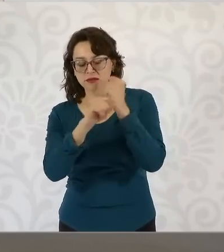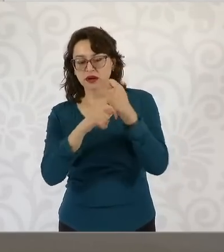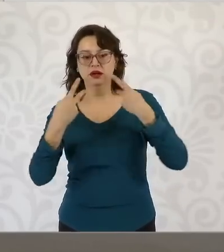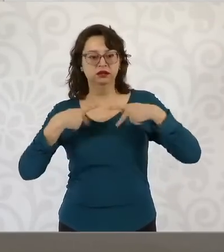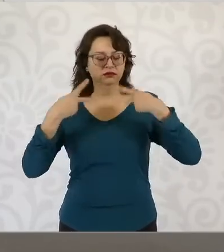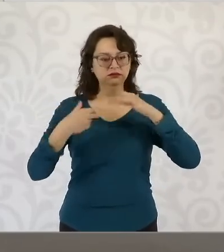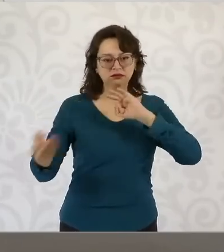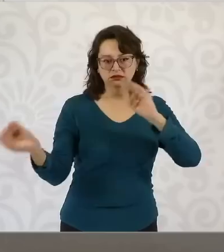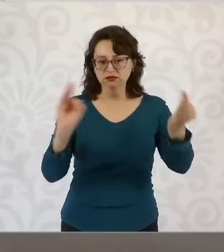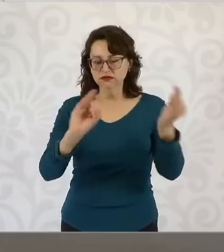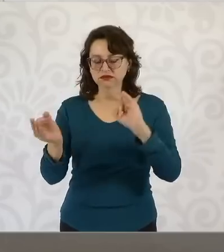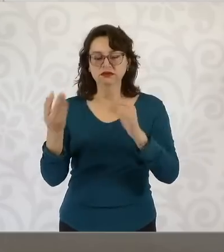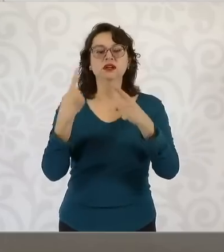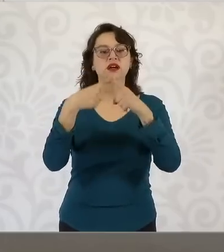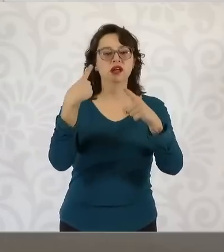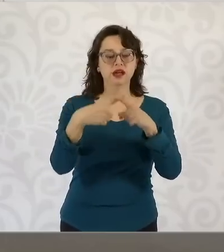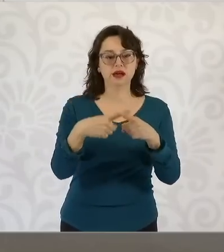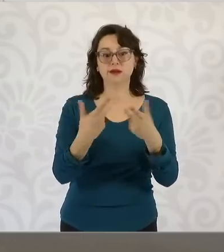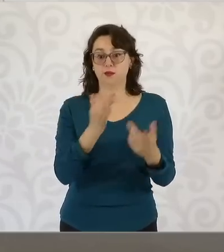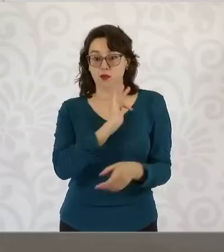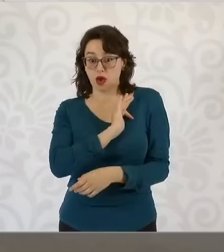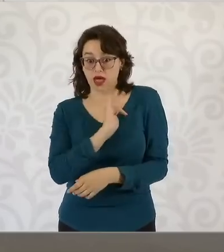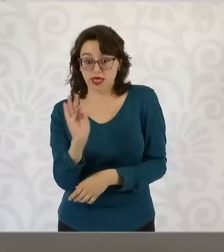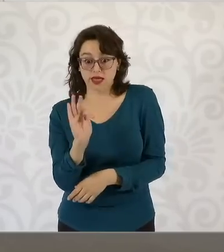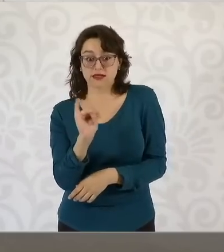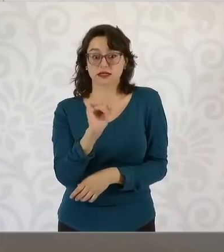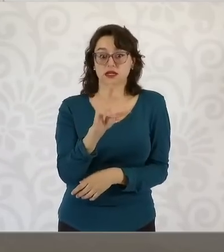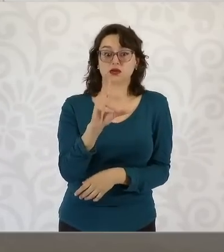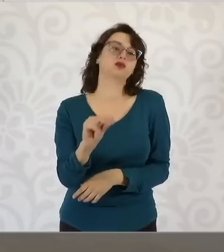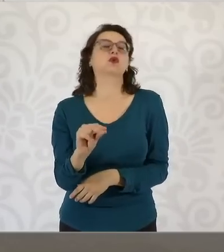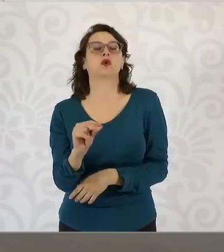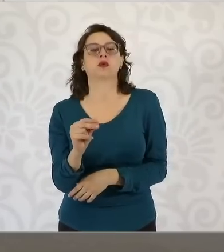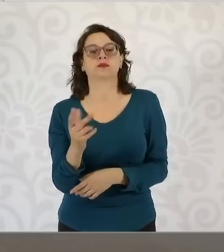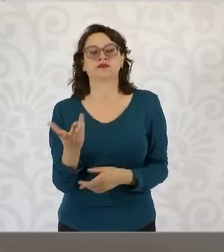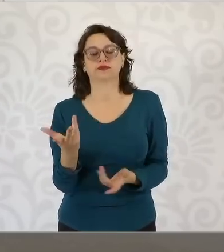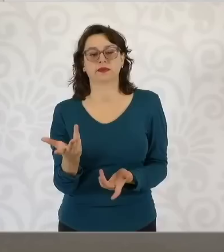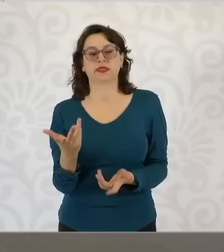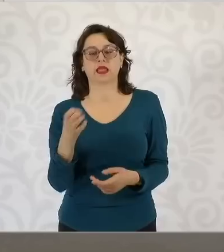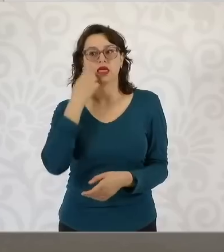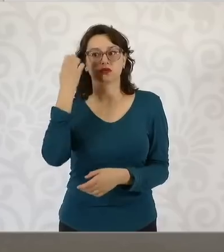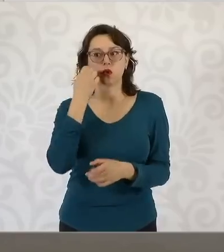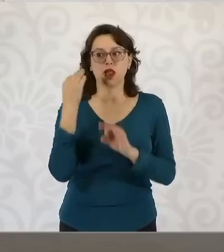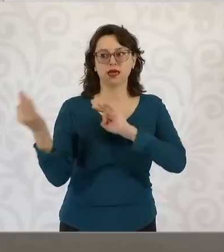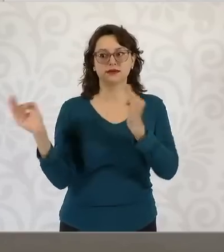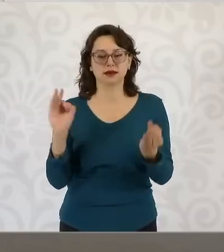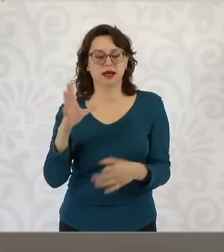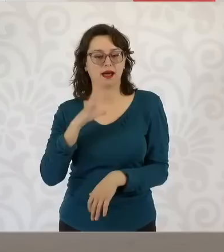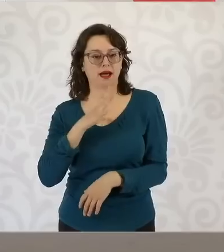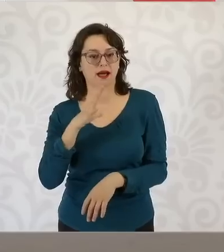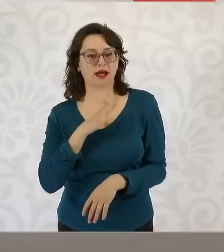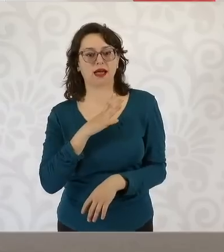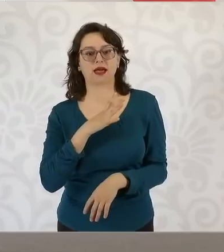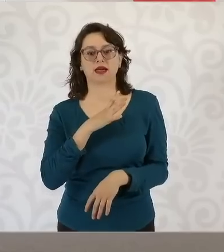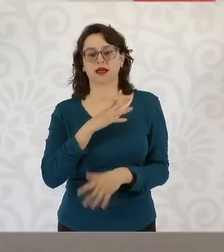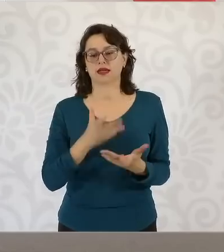población, qué tan factible es socialmente hablando, si hay instalaciones y facilidades educativas, cómo es el